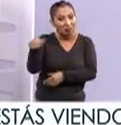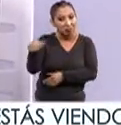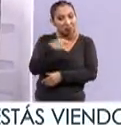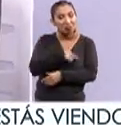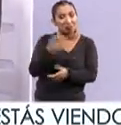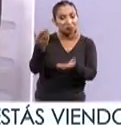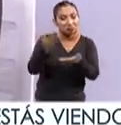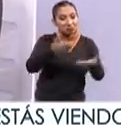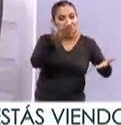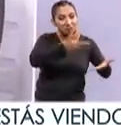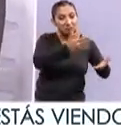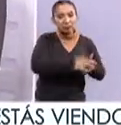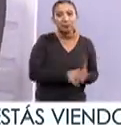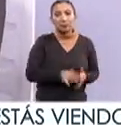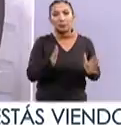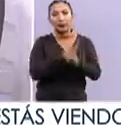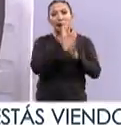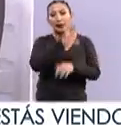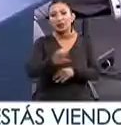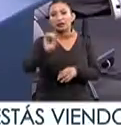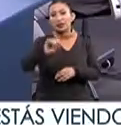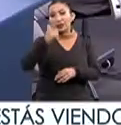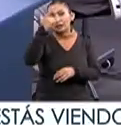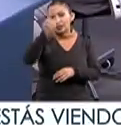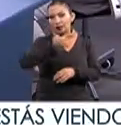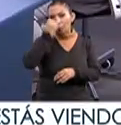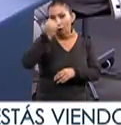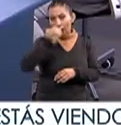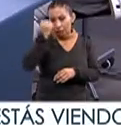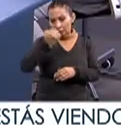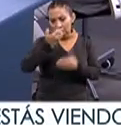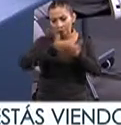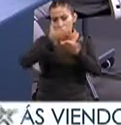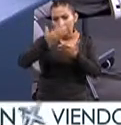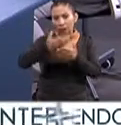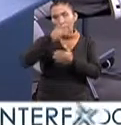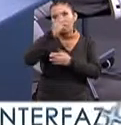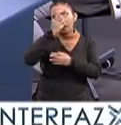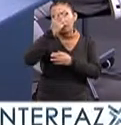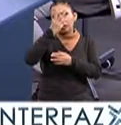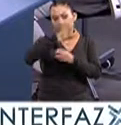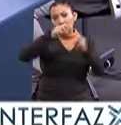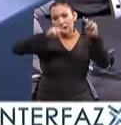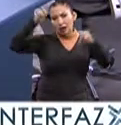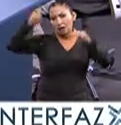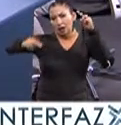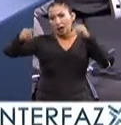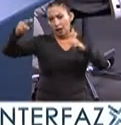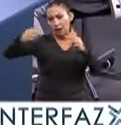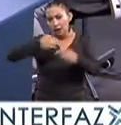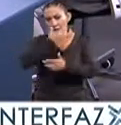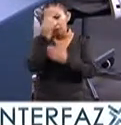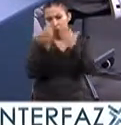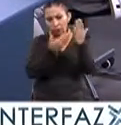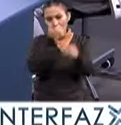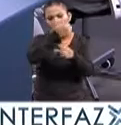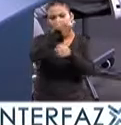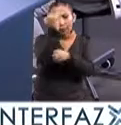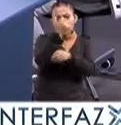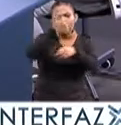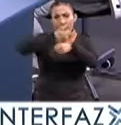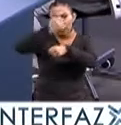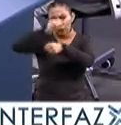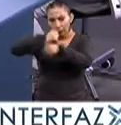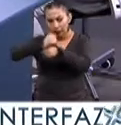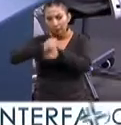innovadoras que recibieron. Participaron 567 escuelas en los tres niveles educativos, preescolar,